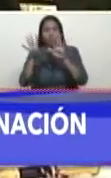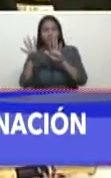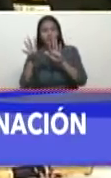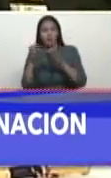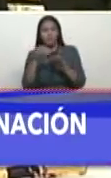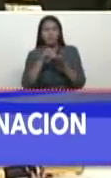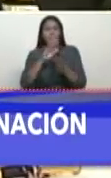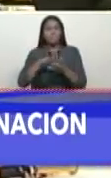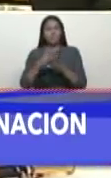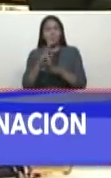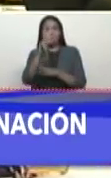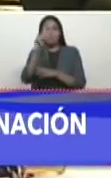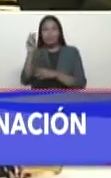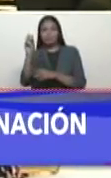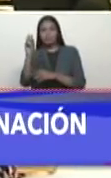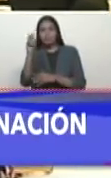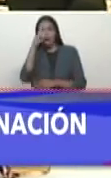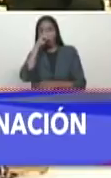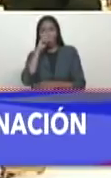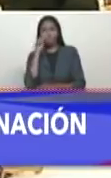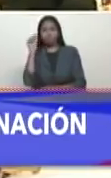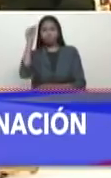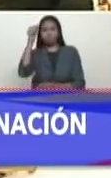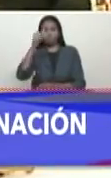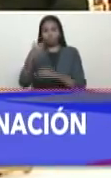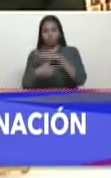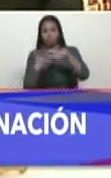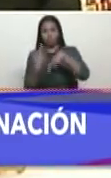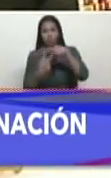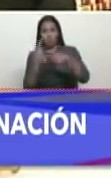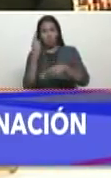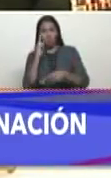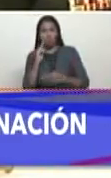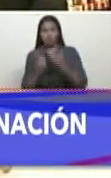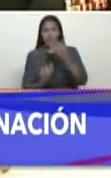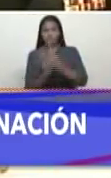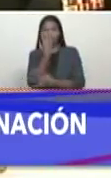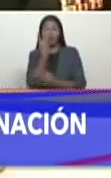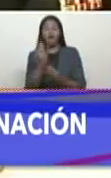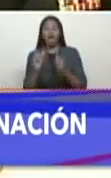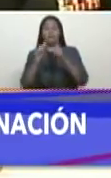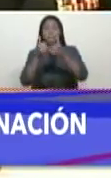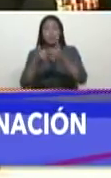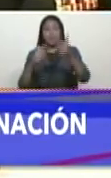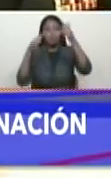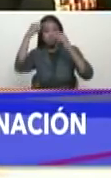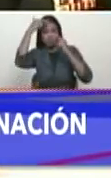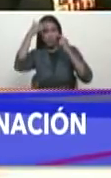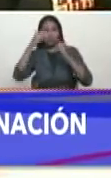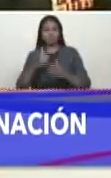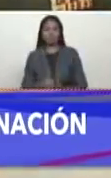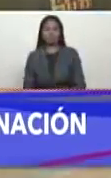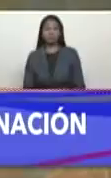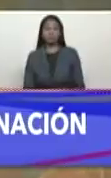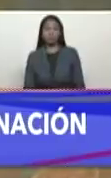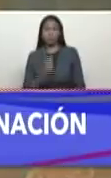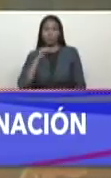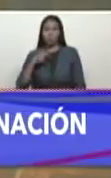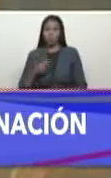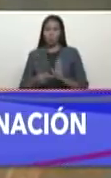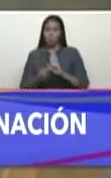porque en los 20 años de revolución bolivariana fundada por nuestro comandante hugo chávez hemos